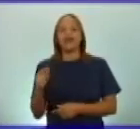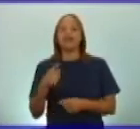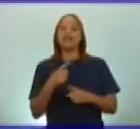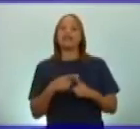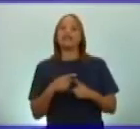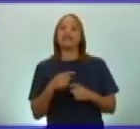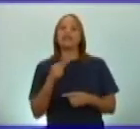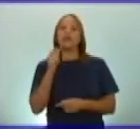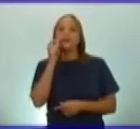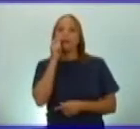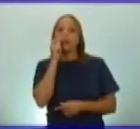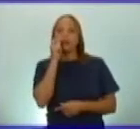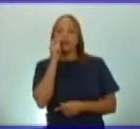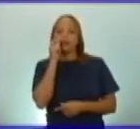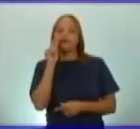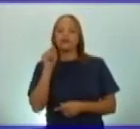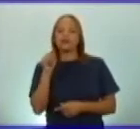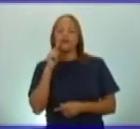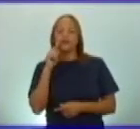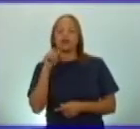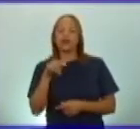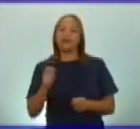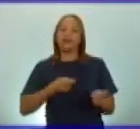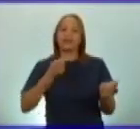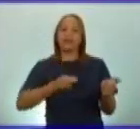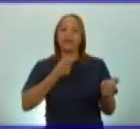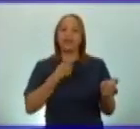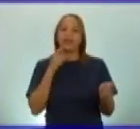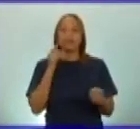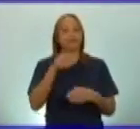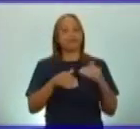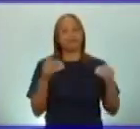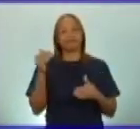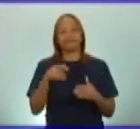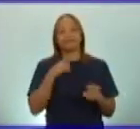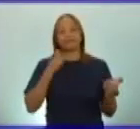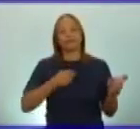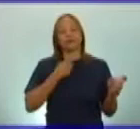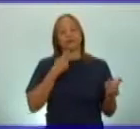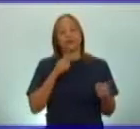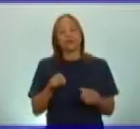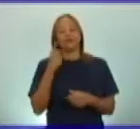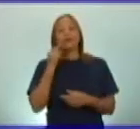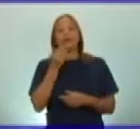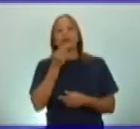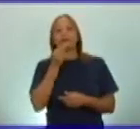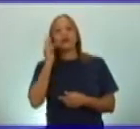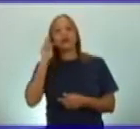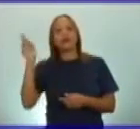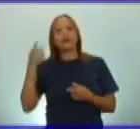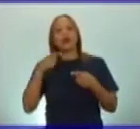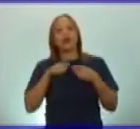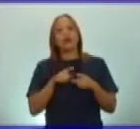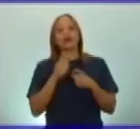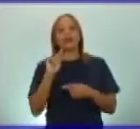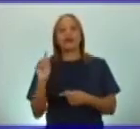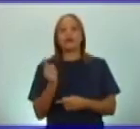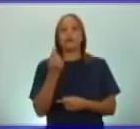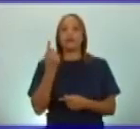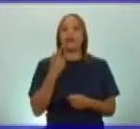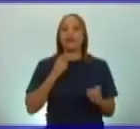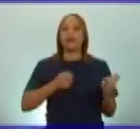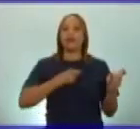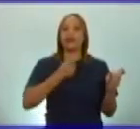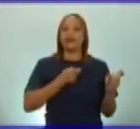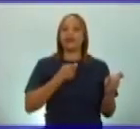vieron involucrados directamente en esta guerra. Sin lugar a dudas podemos decir y podemos recordar juntos que la Primera Guerra Mundial tuvo un